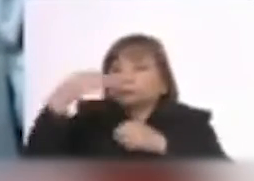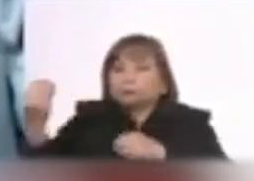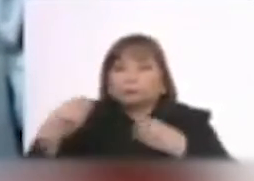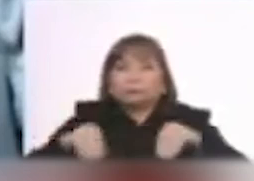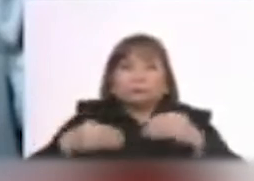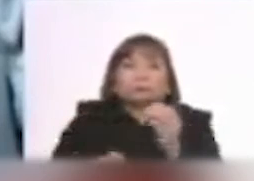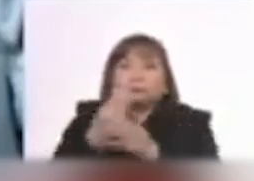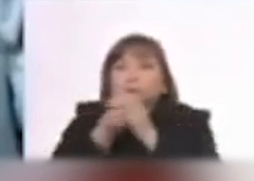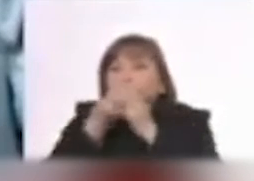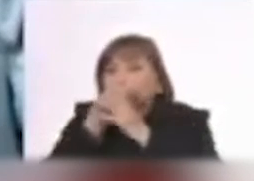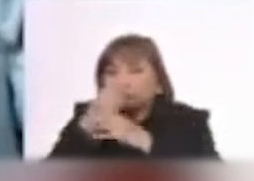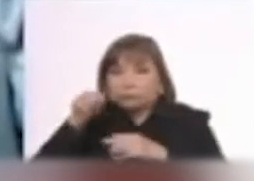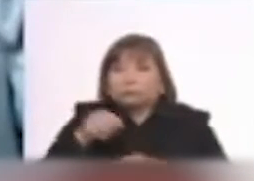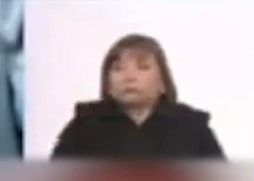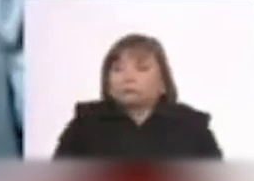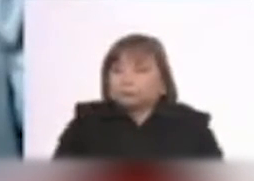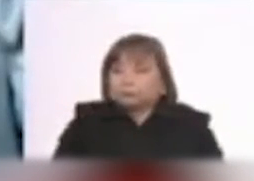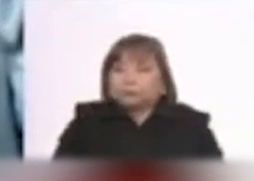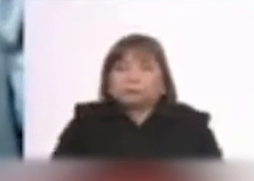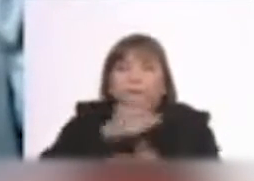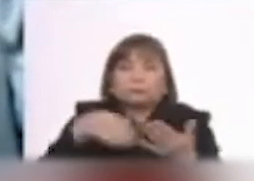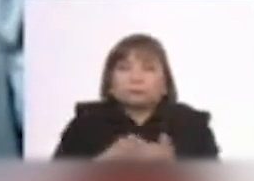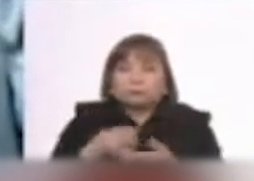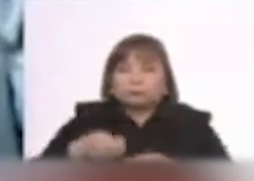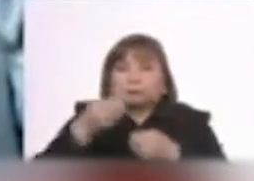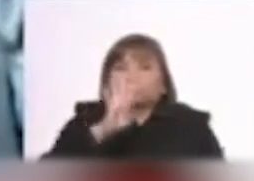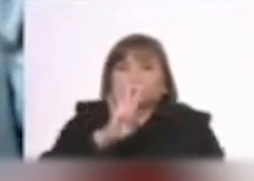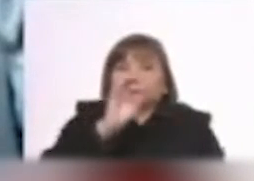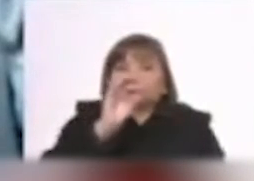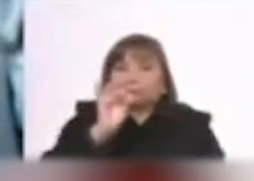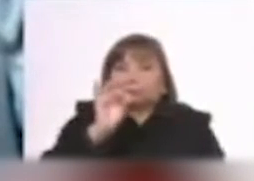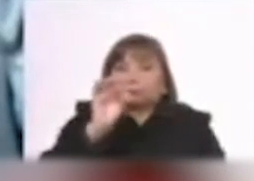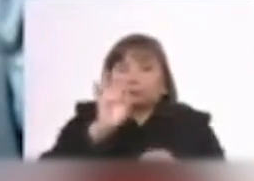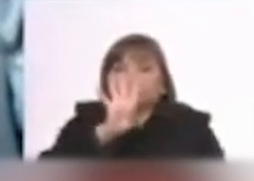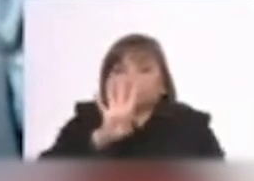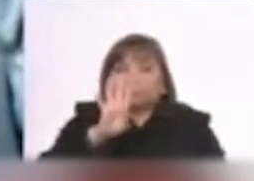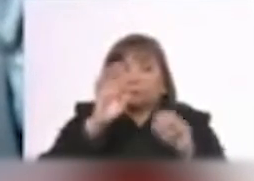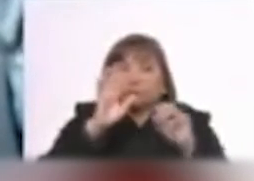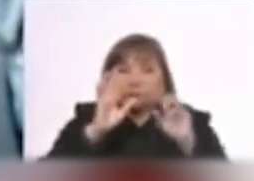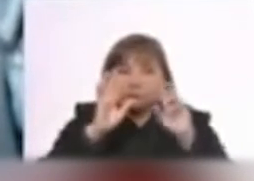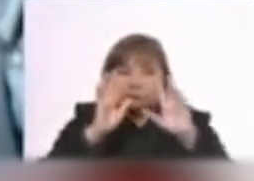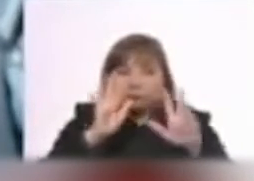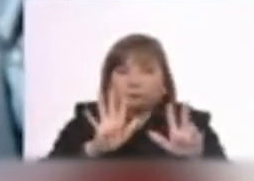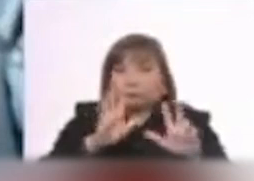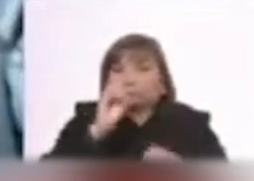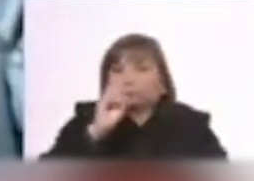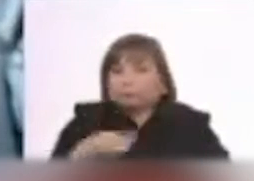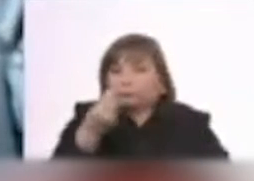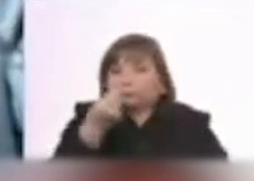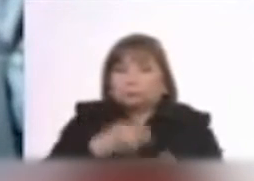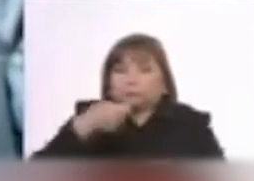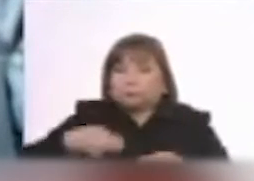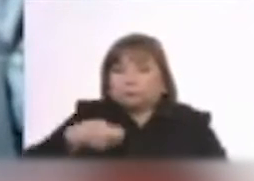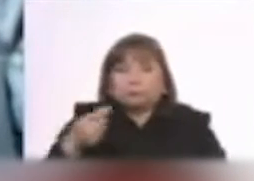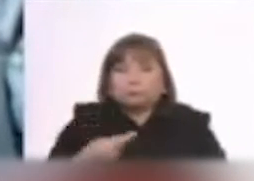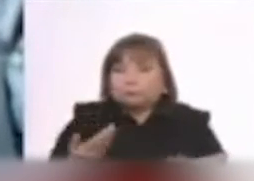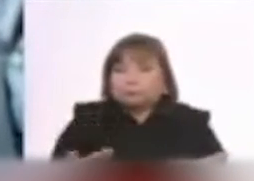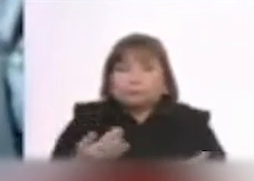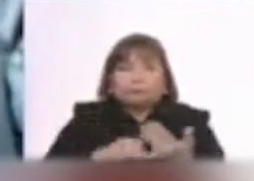Flores. En total se entregaron 480,000 soles. Las entregas de dinero